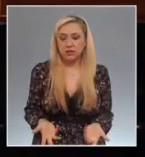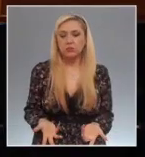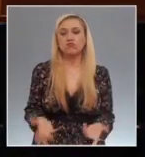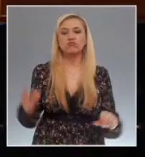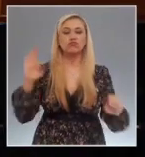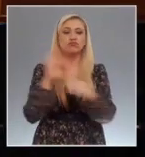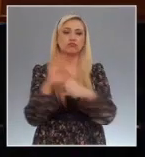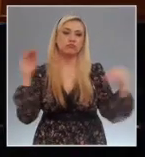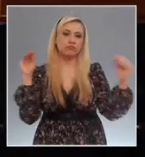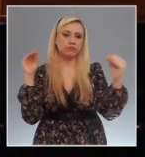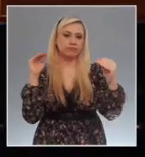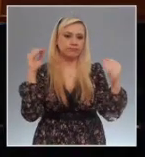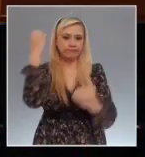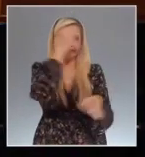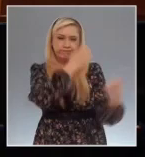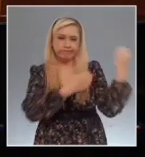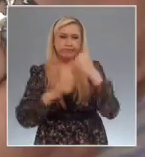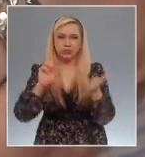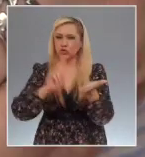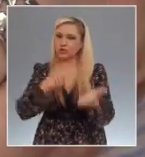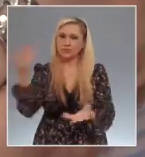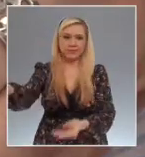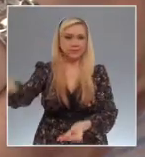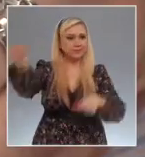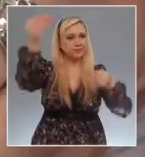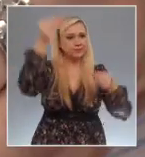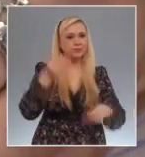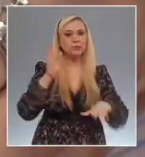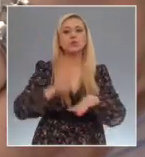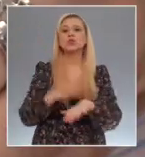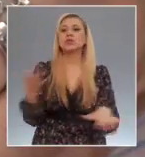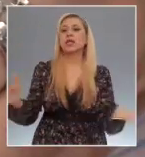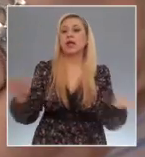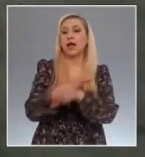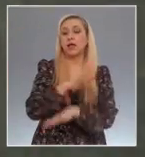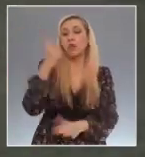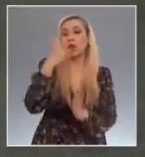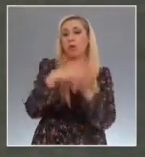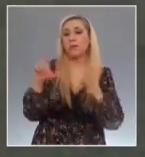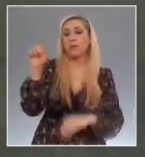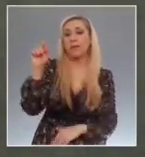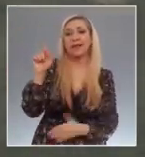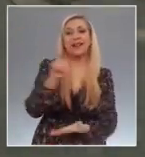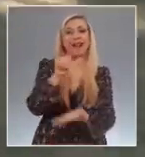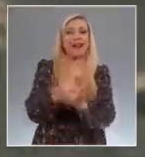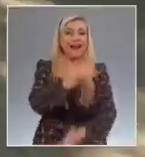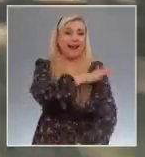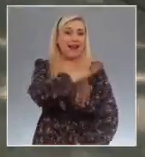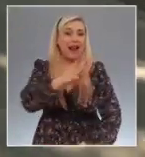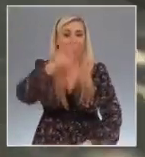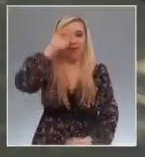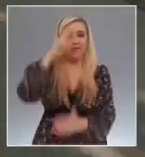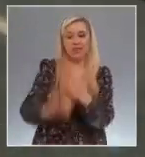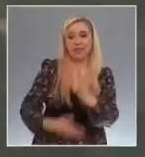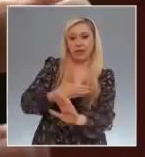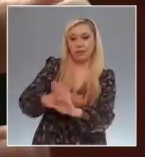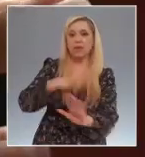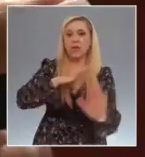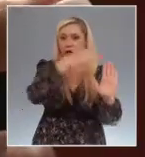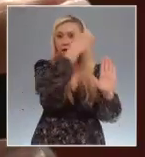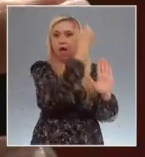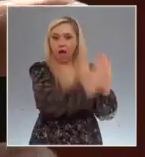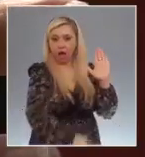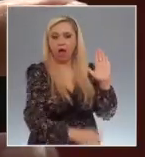que determinaría la validez de la Reforma de 2020 a la Ley General de víctimas que eliminó la obligación de destinar un porcentaje